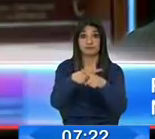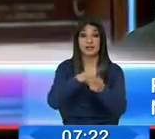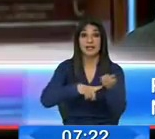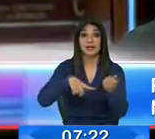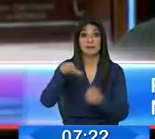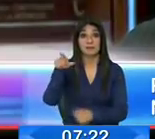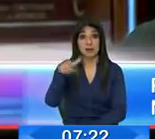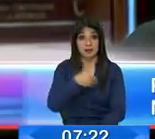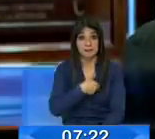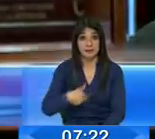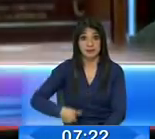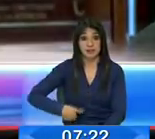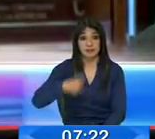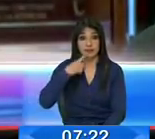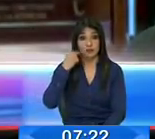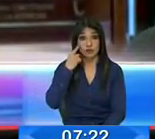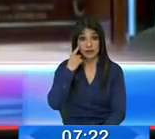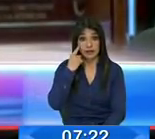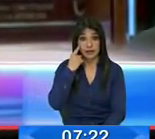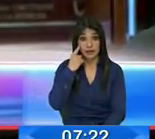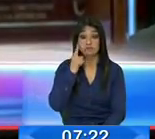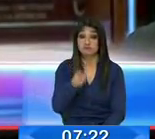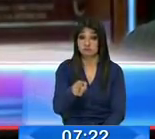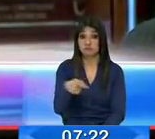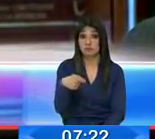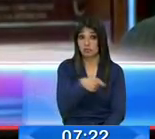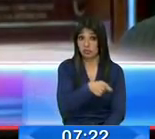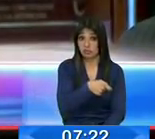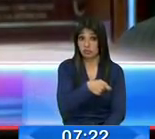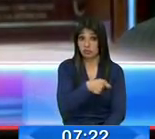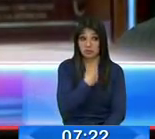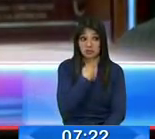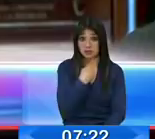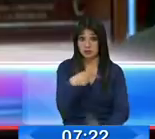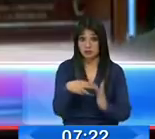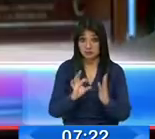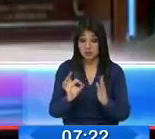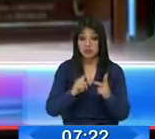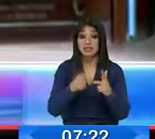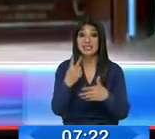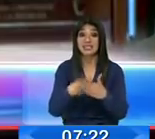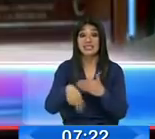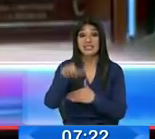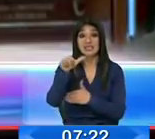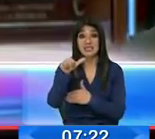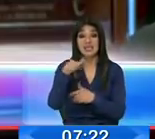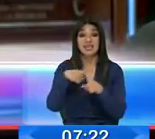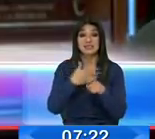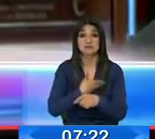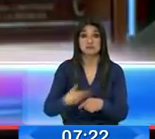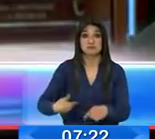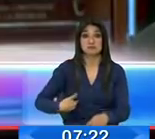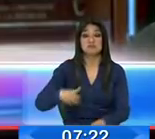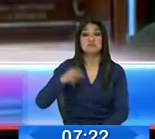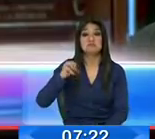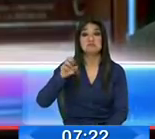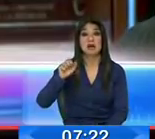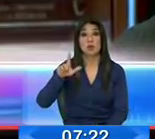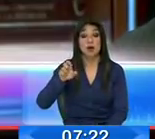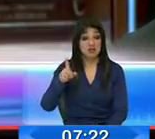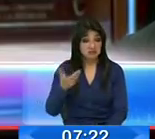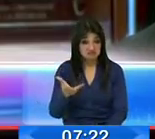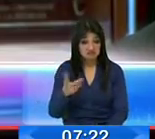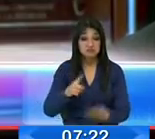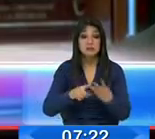señor Rafael Correa tampoco dice la norma, la hija del señor Yamil Magua tampoco dice la norma,